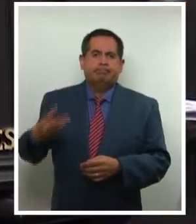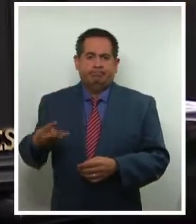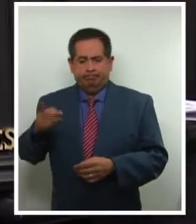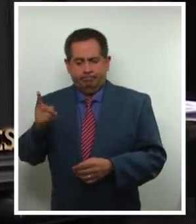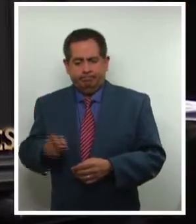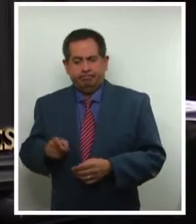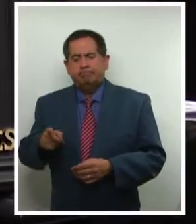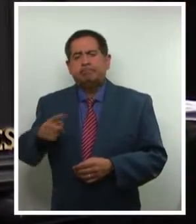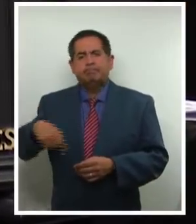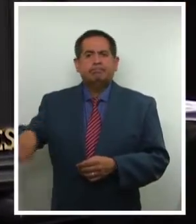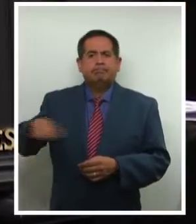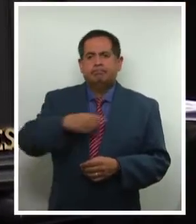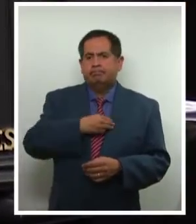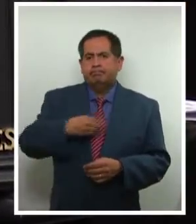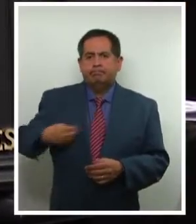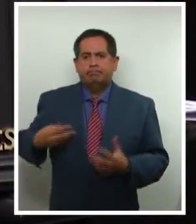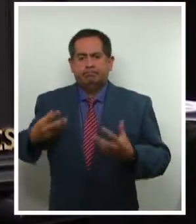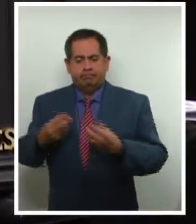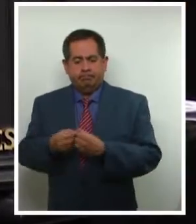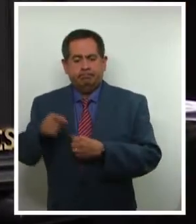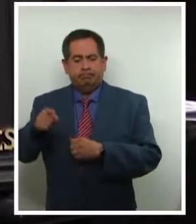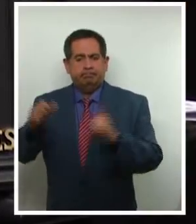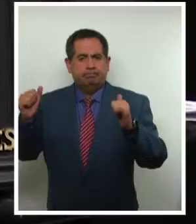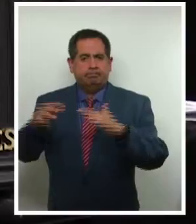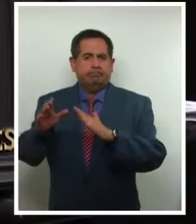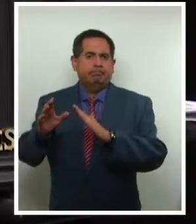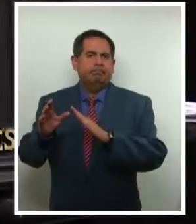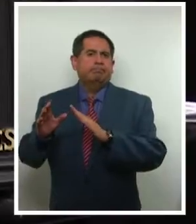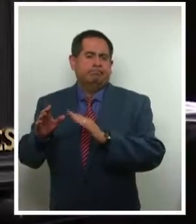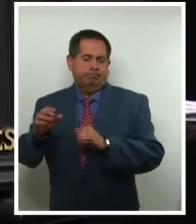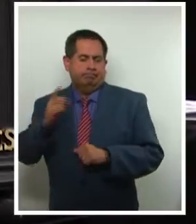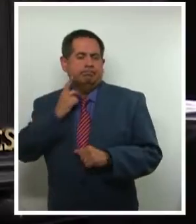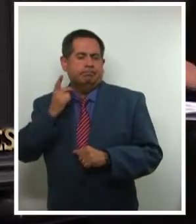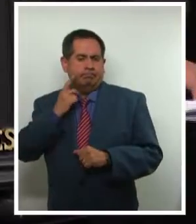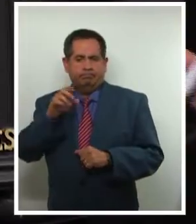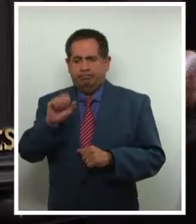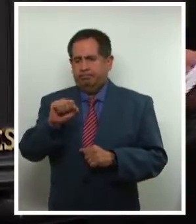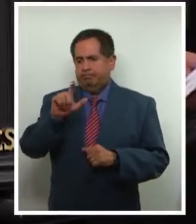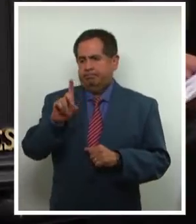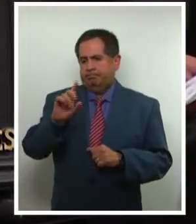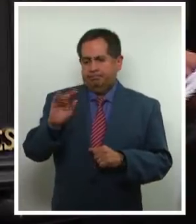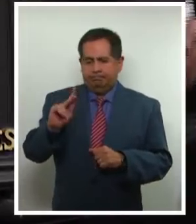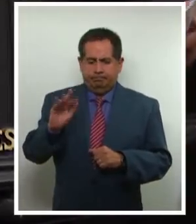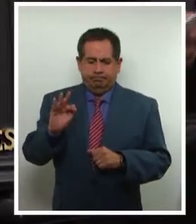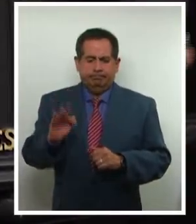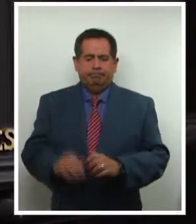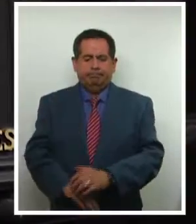2/3 de las y los integrantes de la Asamblea Legislativa del Distrito Federal.